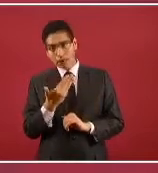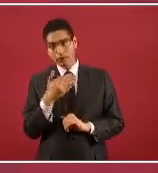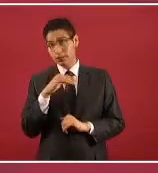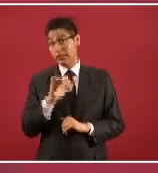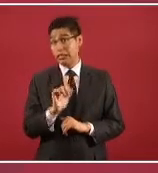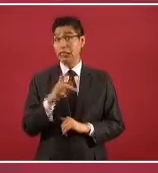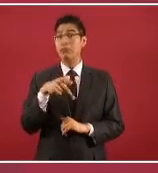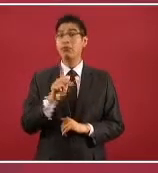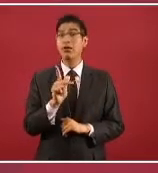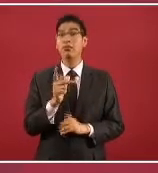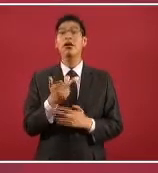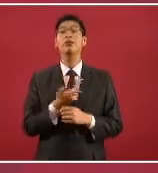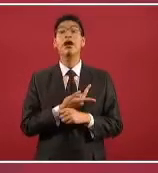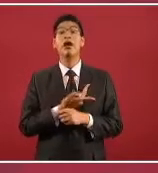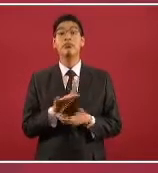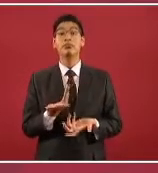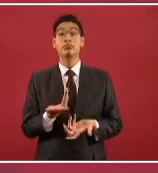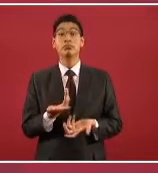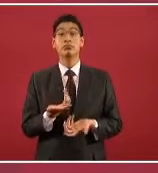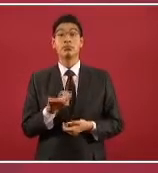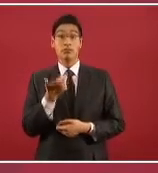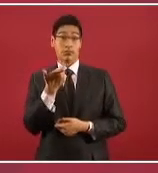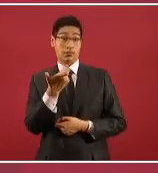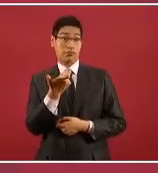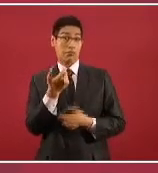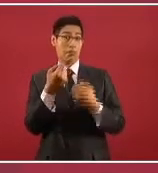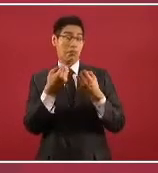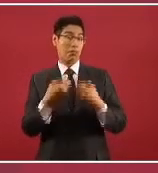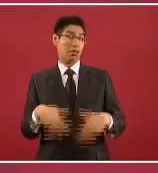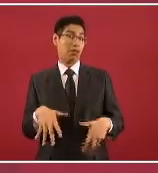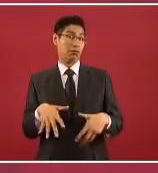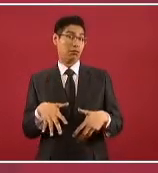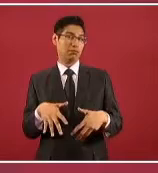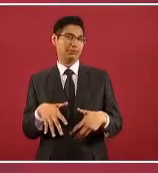se desperdicia el insumo?